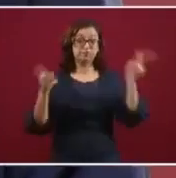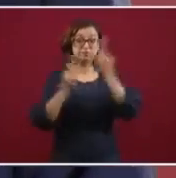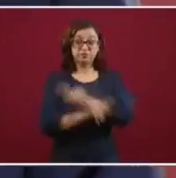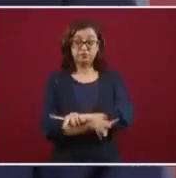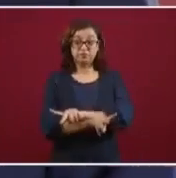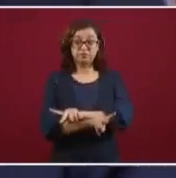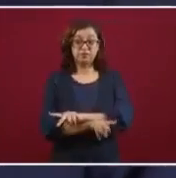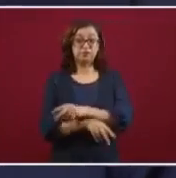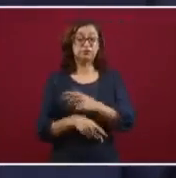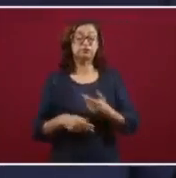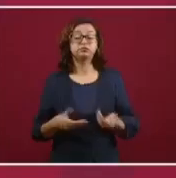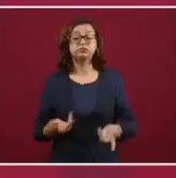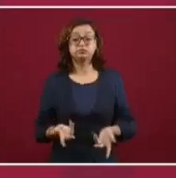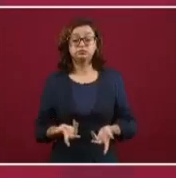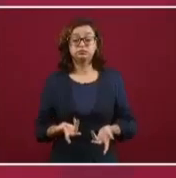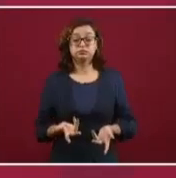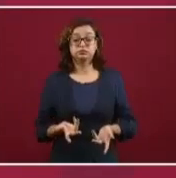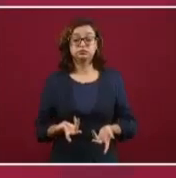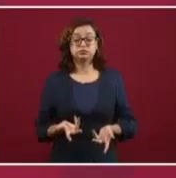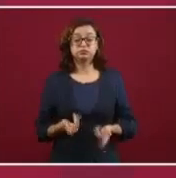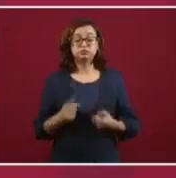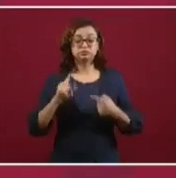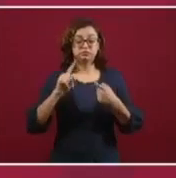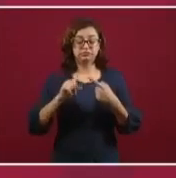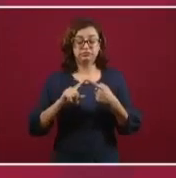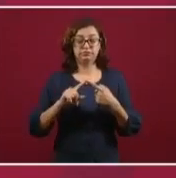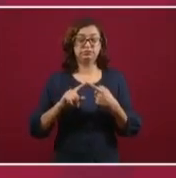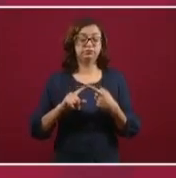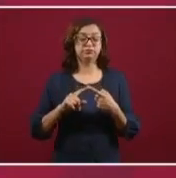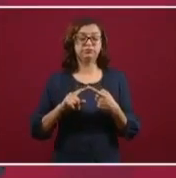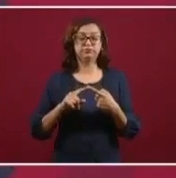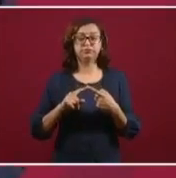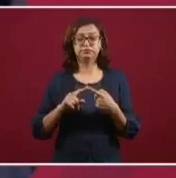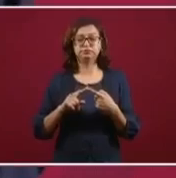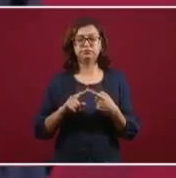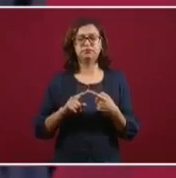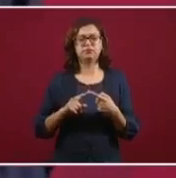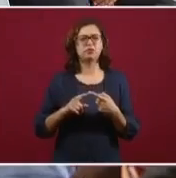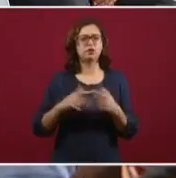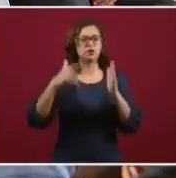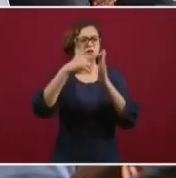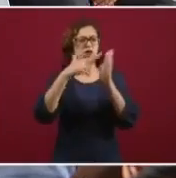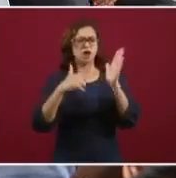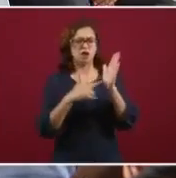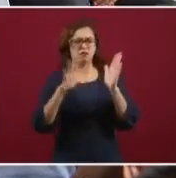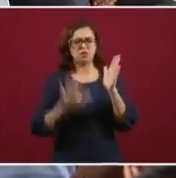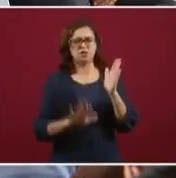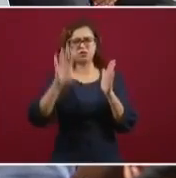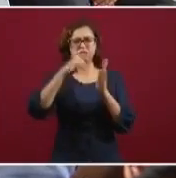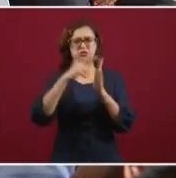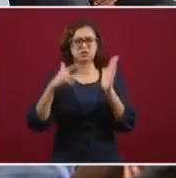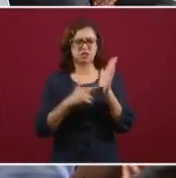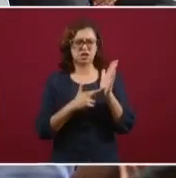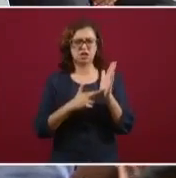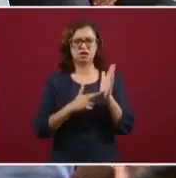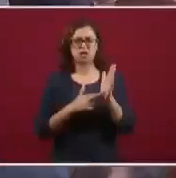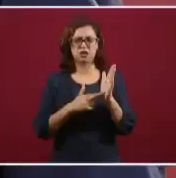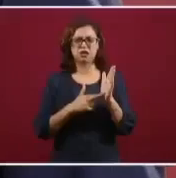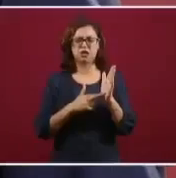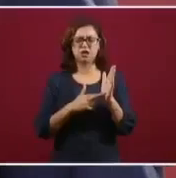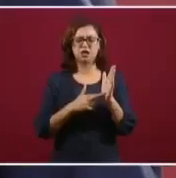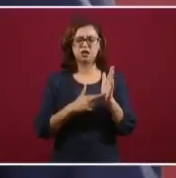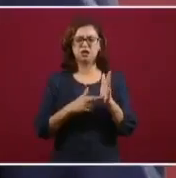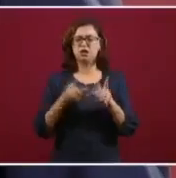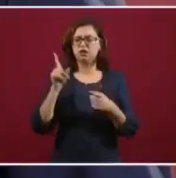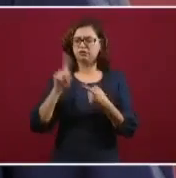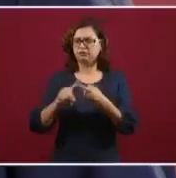no se podía tocar al presidente, eran como las reglas no escritas, no se podía tocar